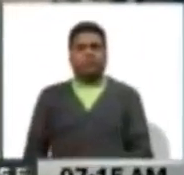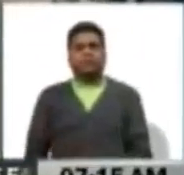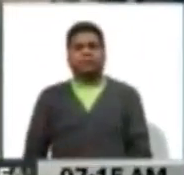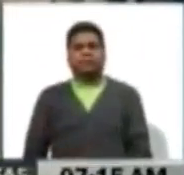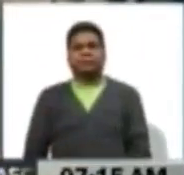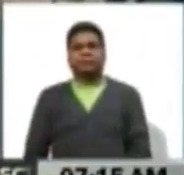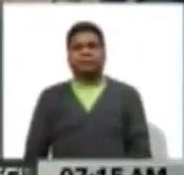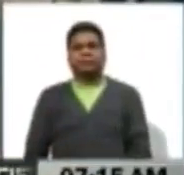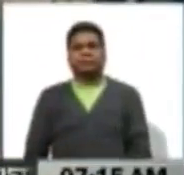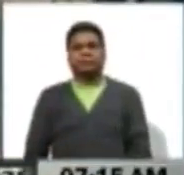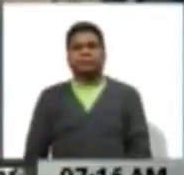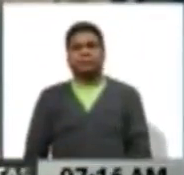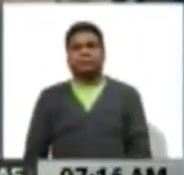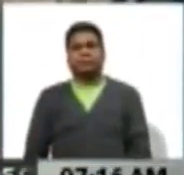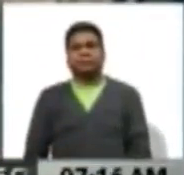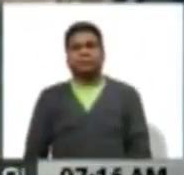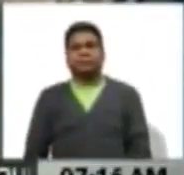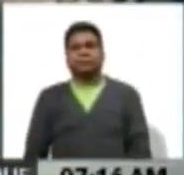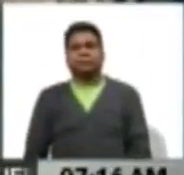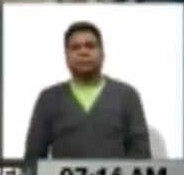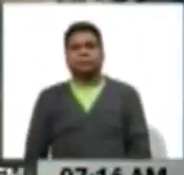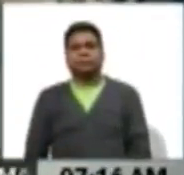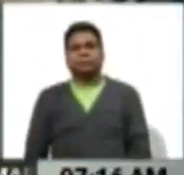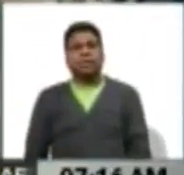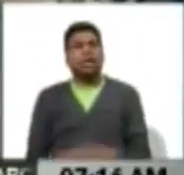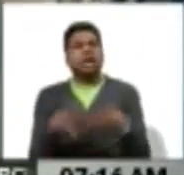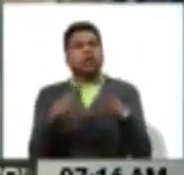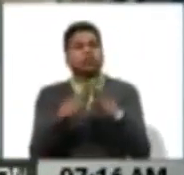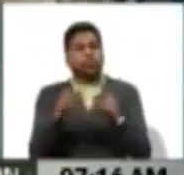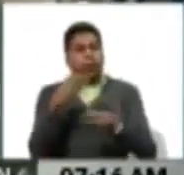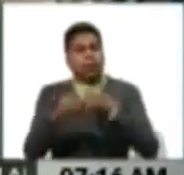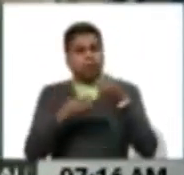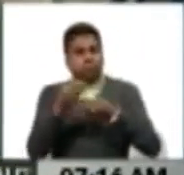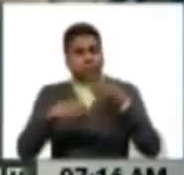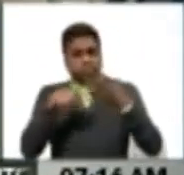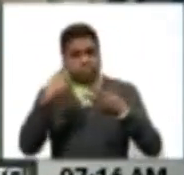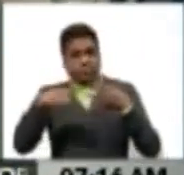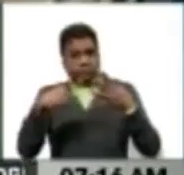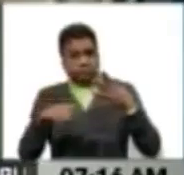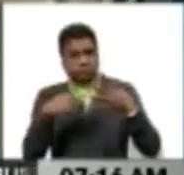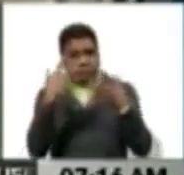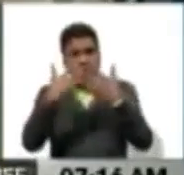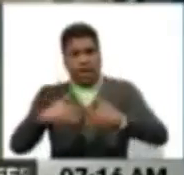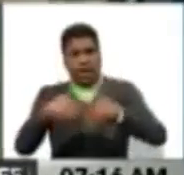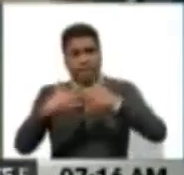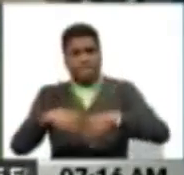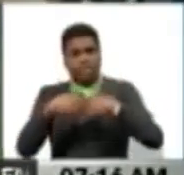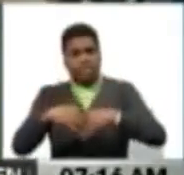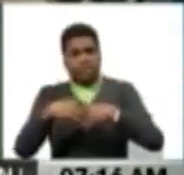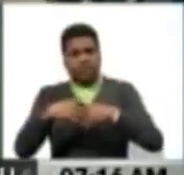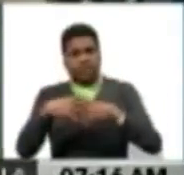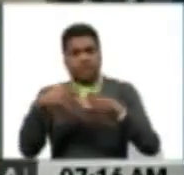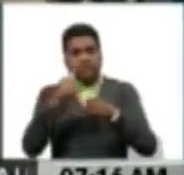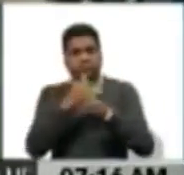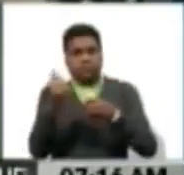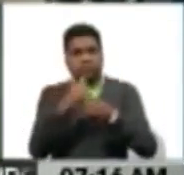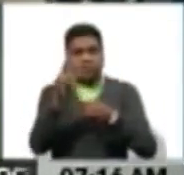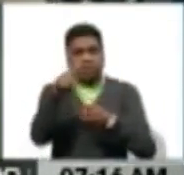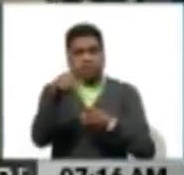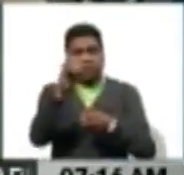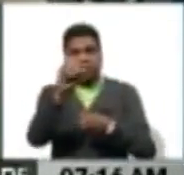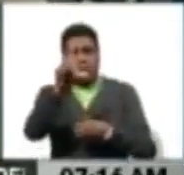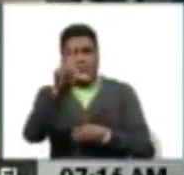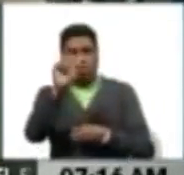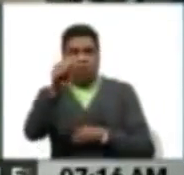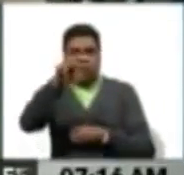Mira, el trabajo de Empresa Polar que se realizó es un trabajo que, bueno, se realizó con un tiempo